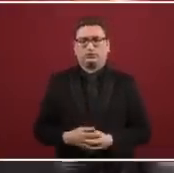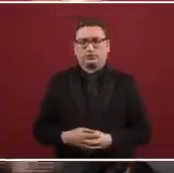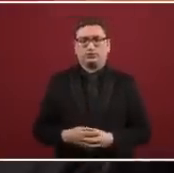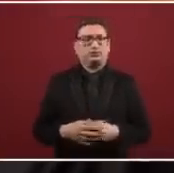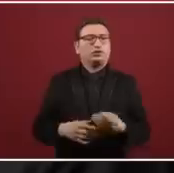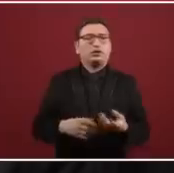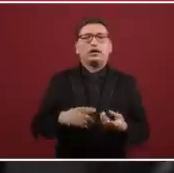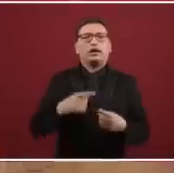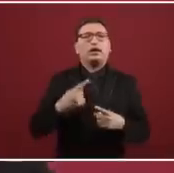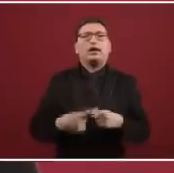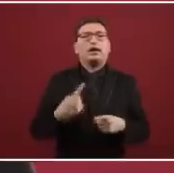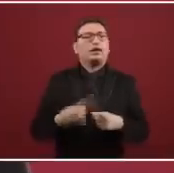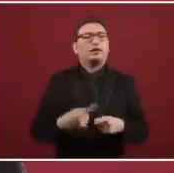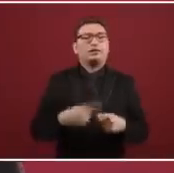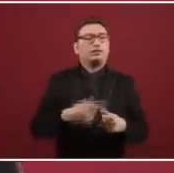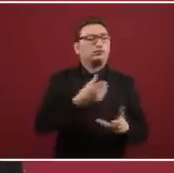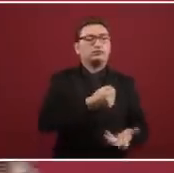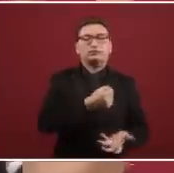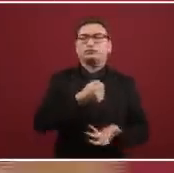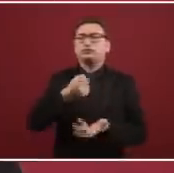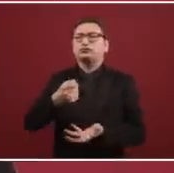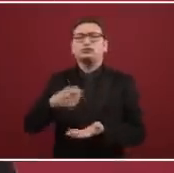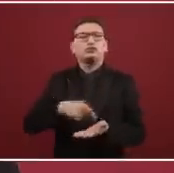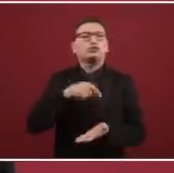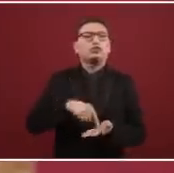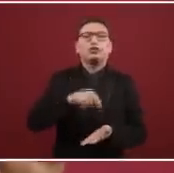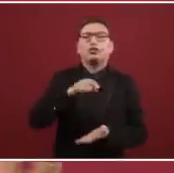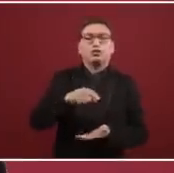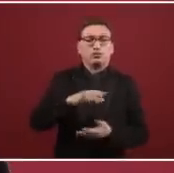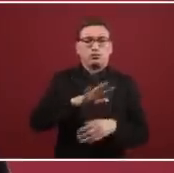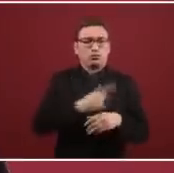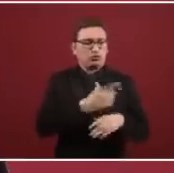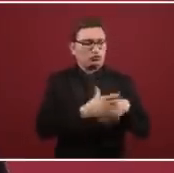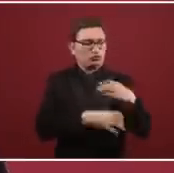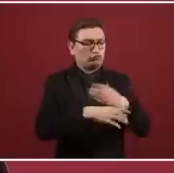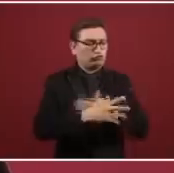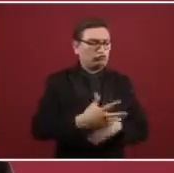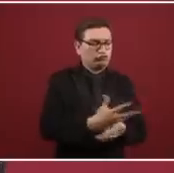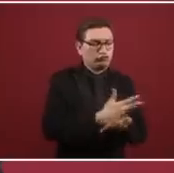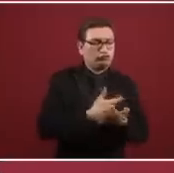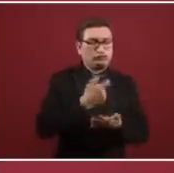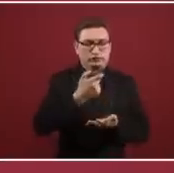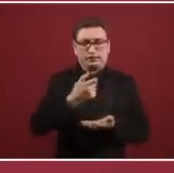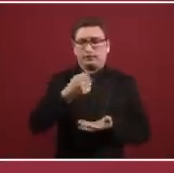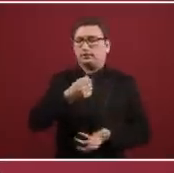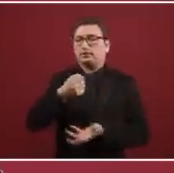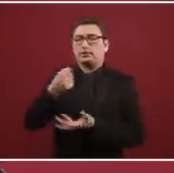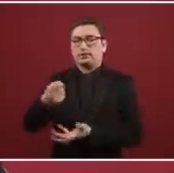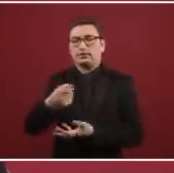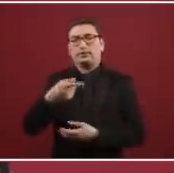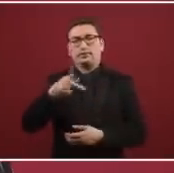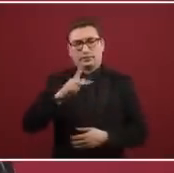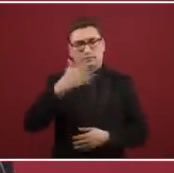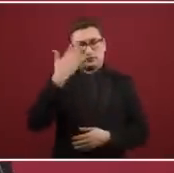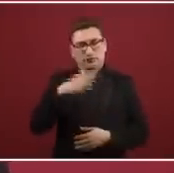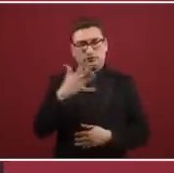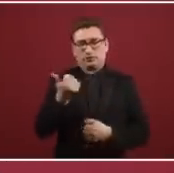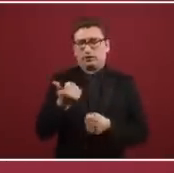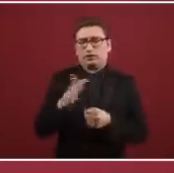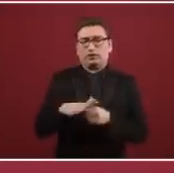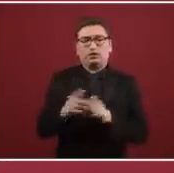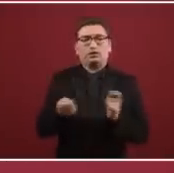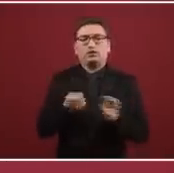a quién entregar esos bienes, básicamente, porque la administración va a estar en el instituto.